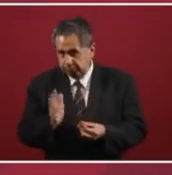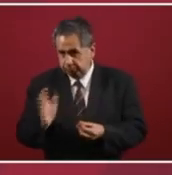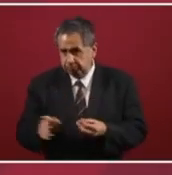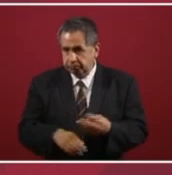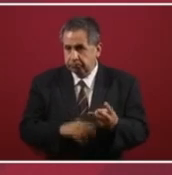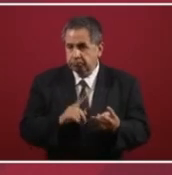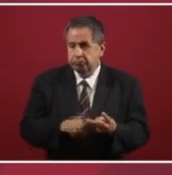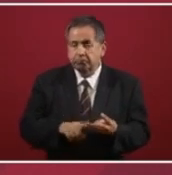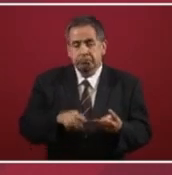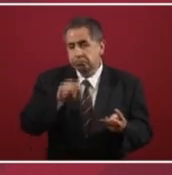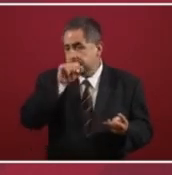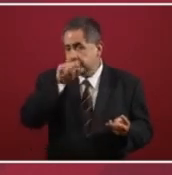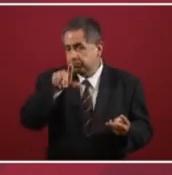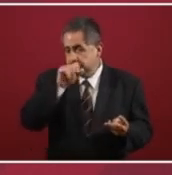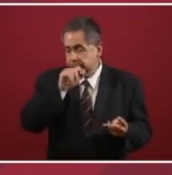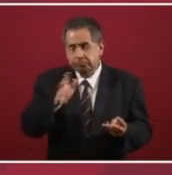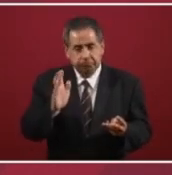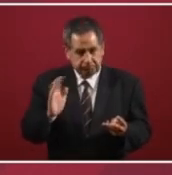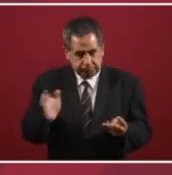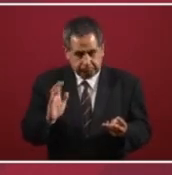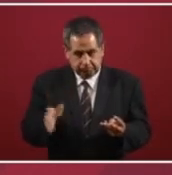de Jalisco,